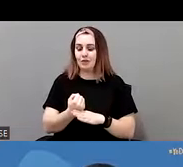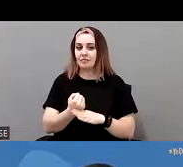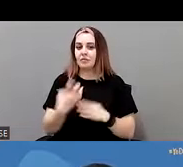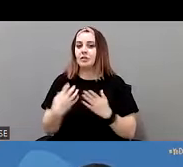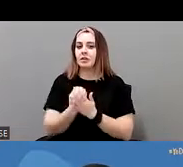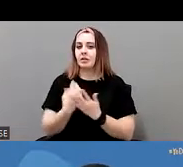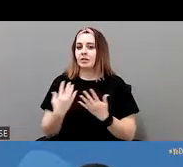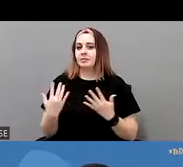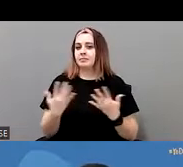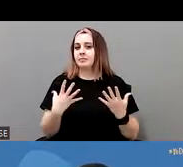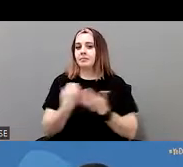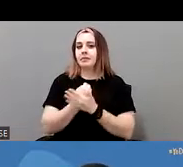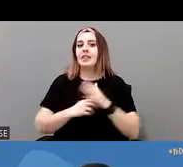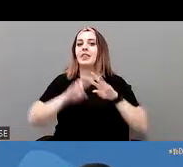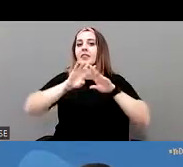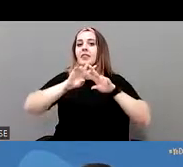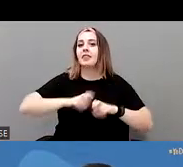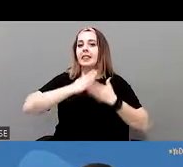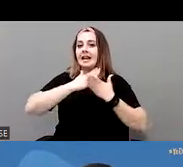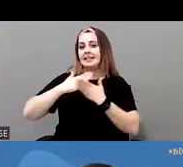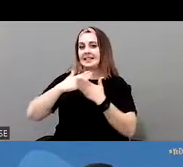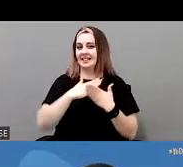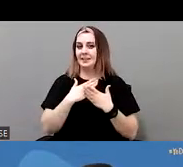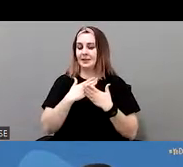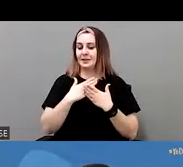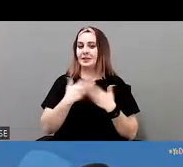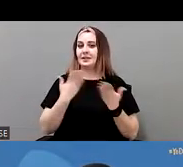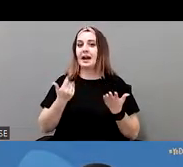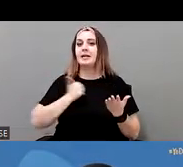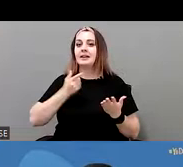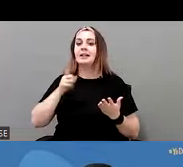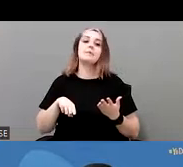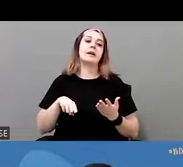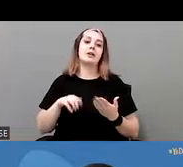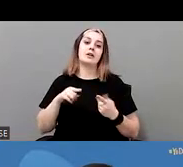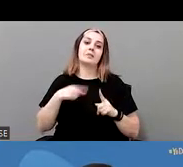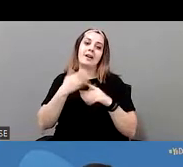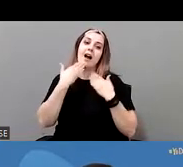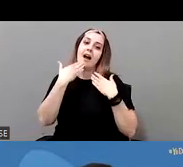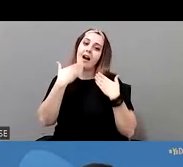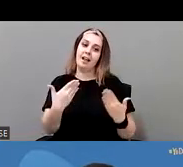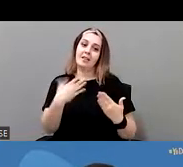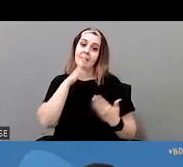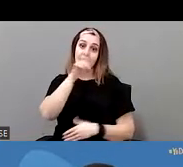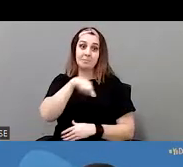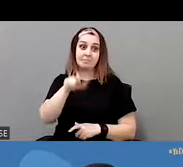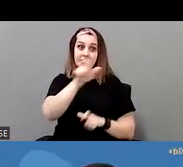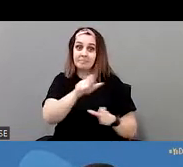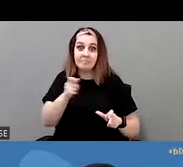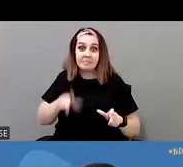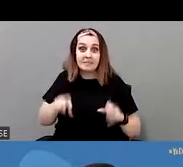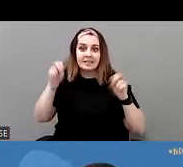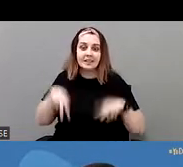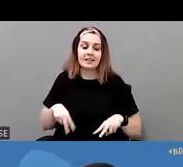participando en el desarrollo del estudio y bueno, aprovecho también este espacio para darles las gracias porque sin ellas no hubiera